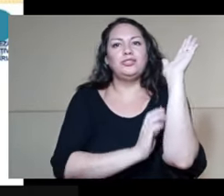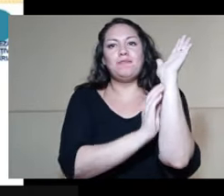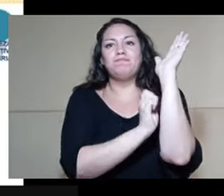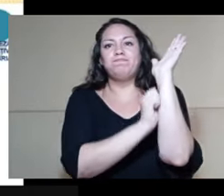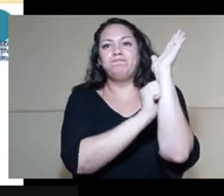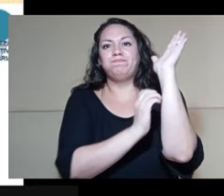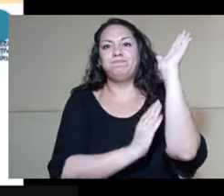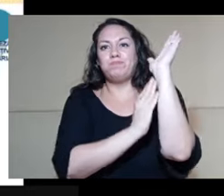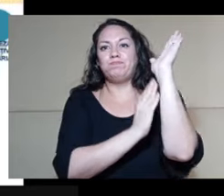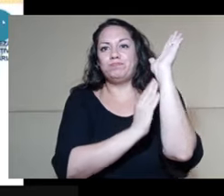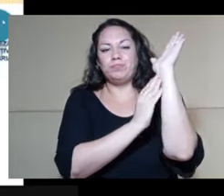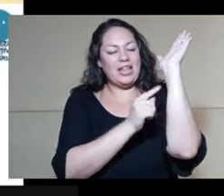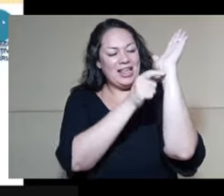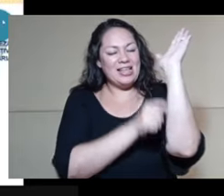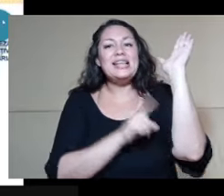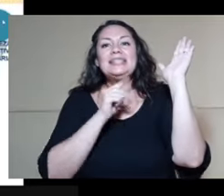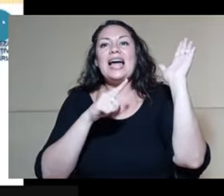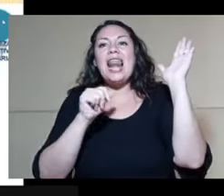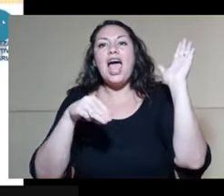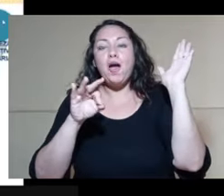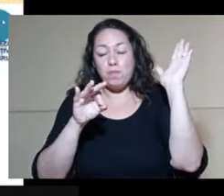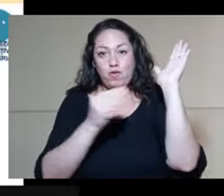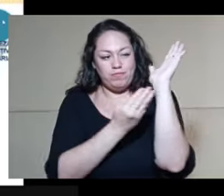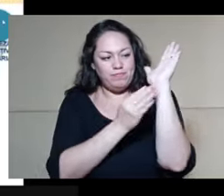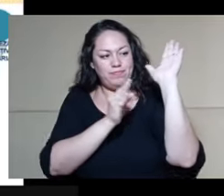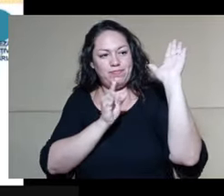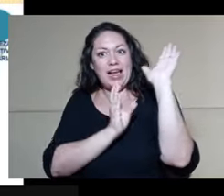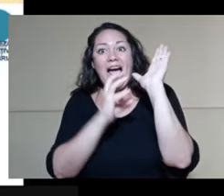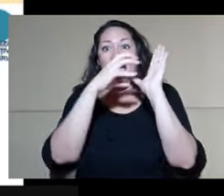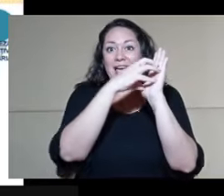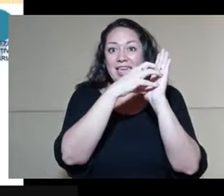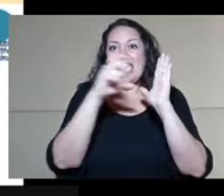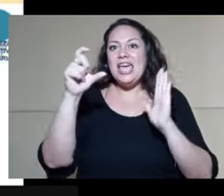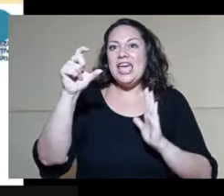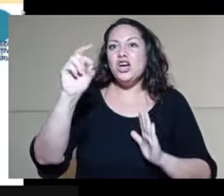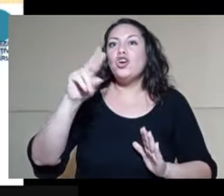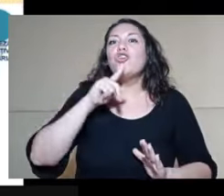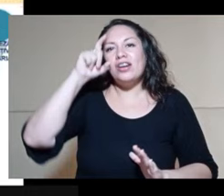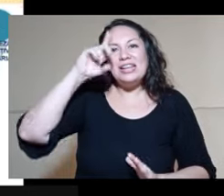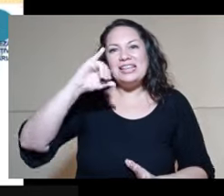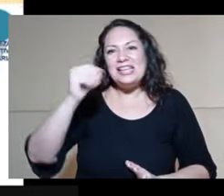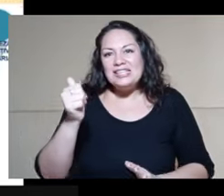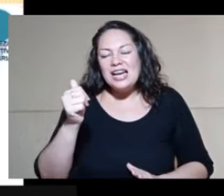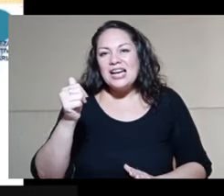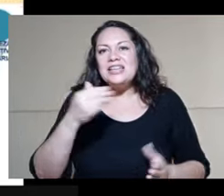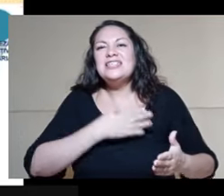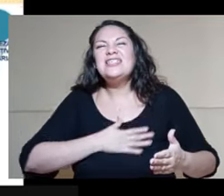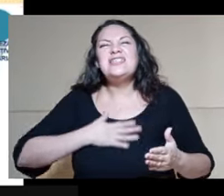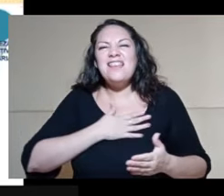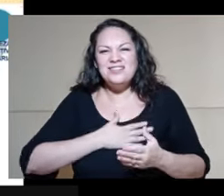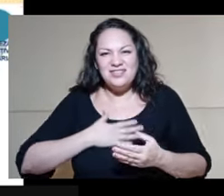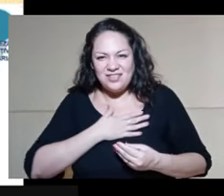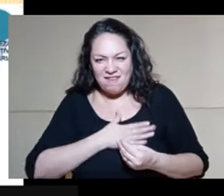voy a dejar pasar. Y no pasó a la corteza sensitiva. Acuérdense que lo que pasa a la corteza es lo que nosotros nos enteramos. Todo lo demás nosotros